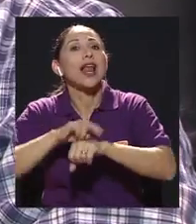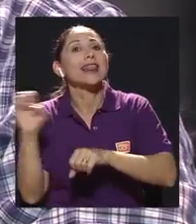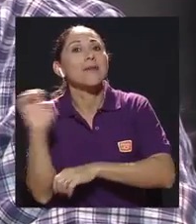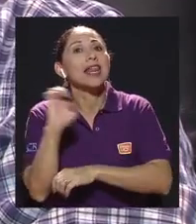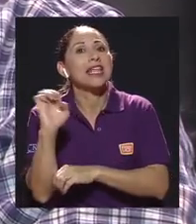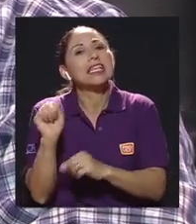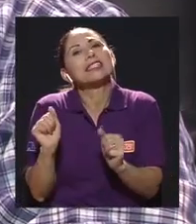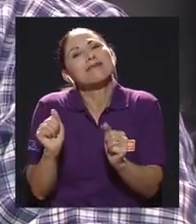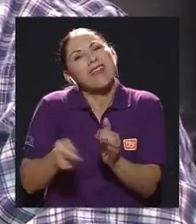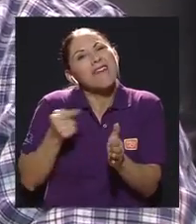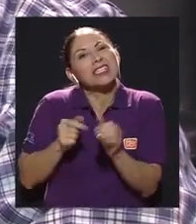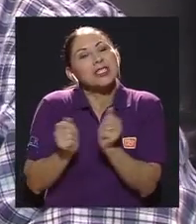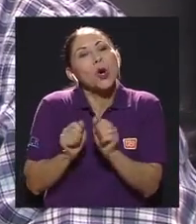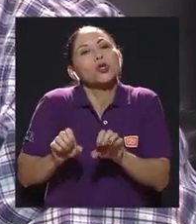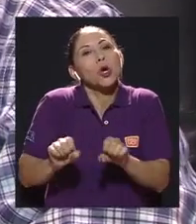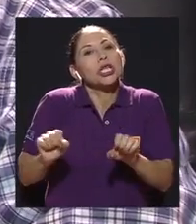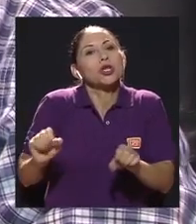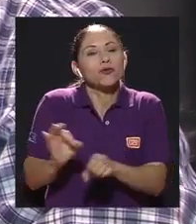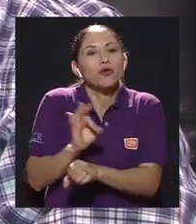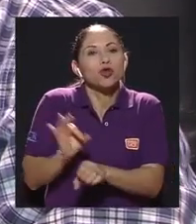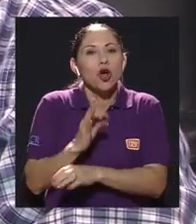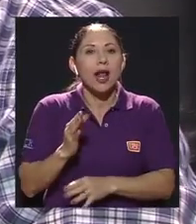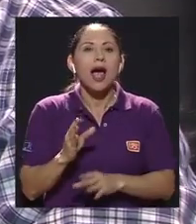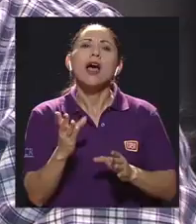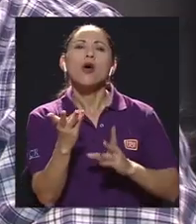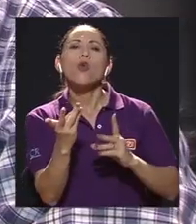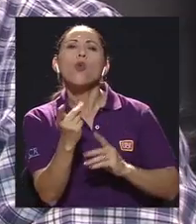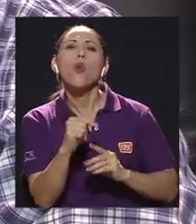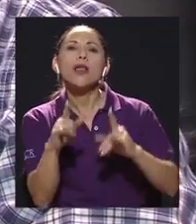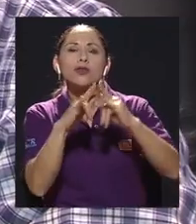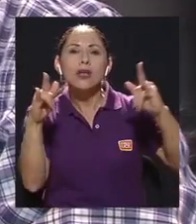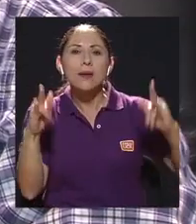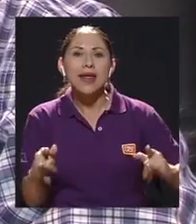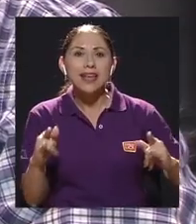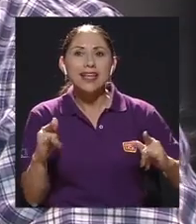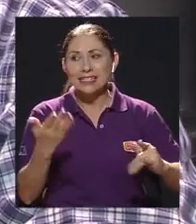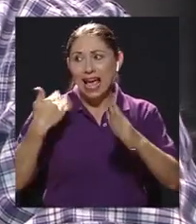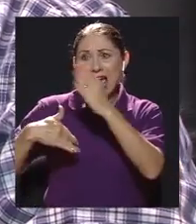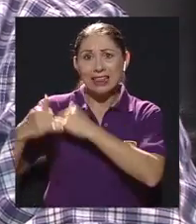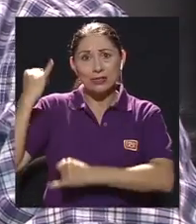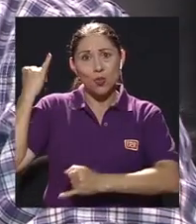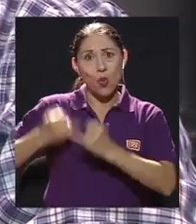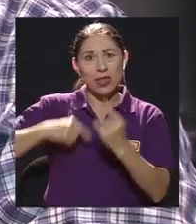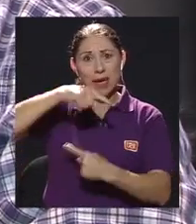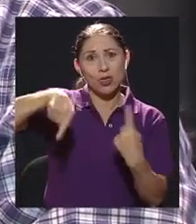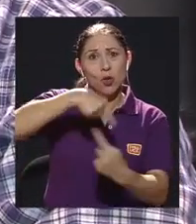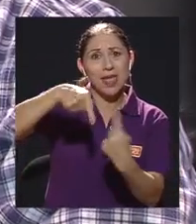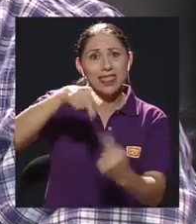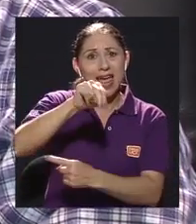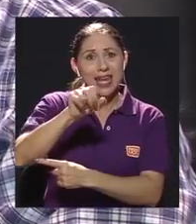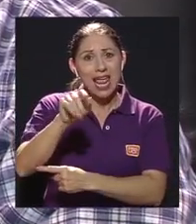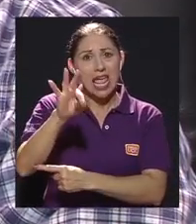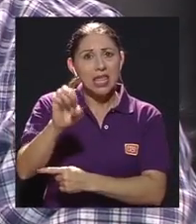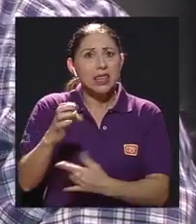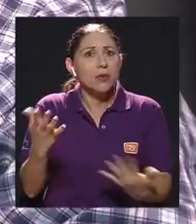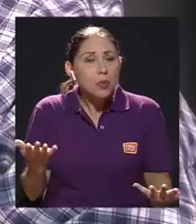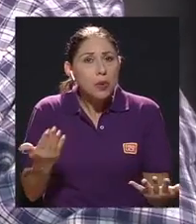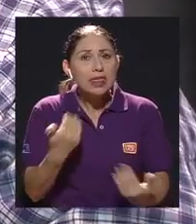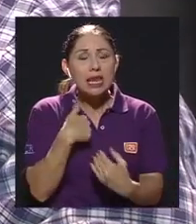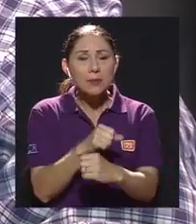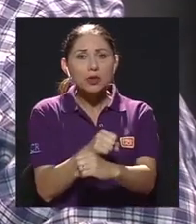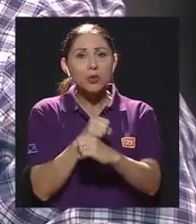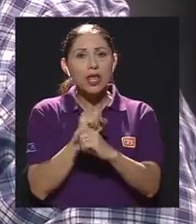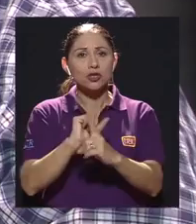funciona. ¿Cuántos albergues se crearon en la última tormenta, Nate? Tenemos una seguridad social